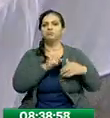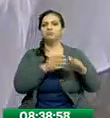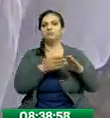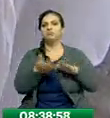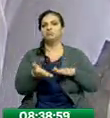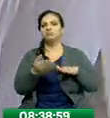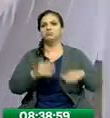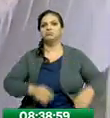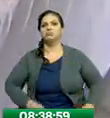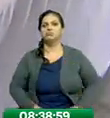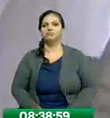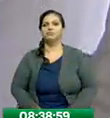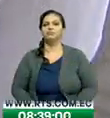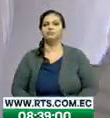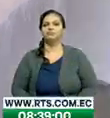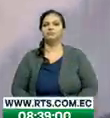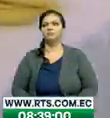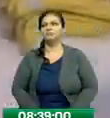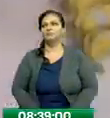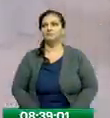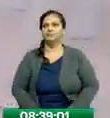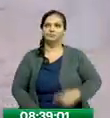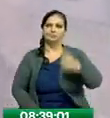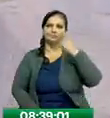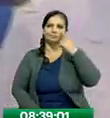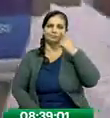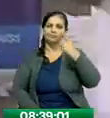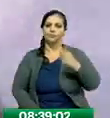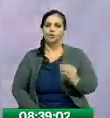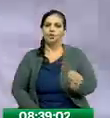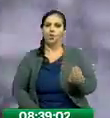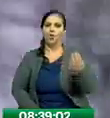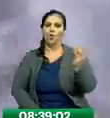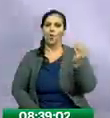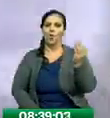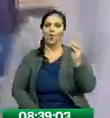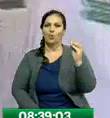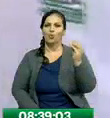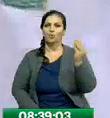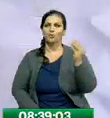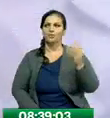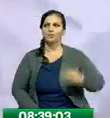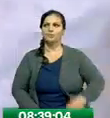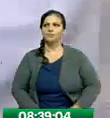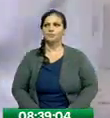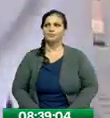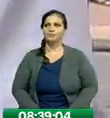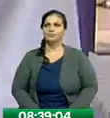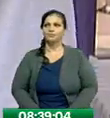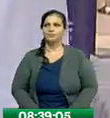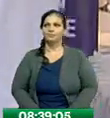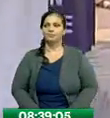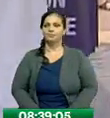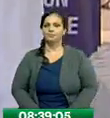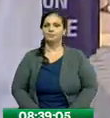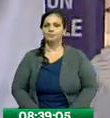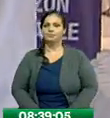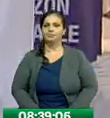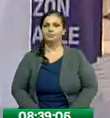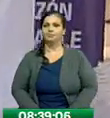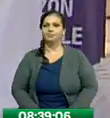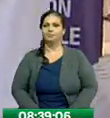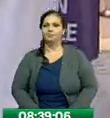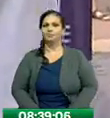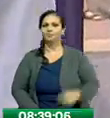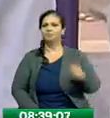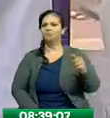por ejemplo vemos que un niño un jovencito usted me está hablando de la edad pero el niño que tenemos aquí no